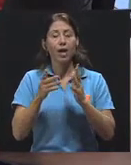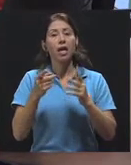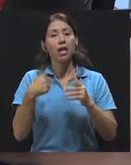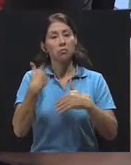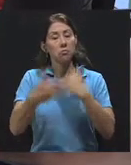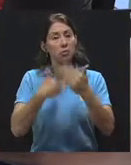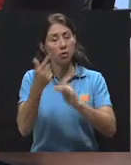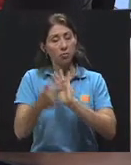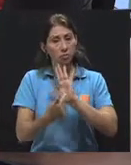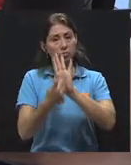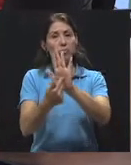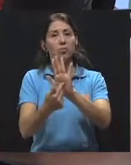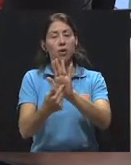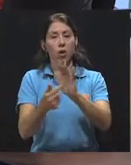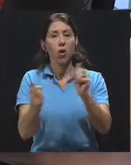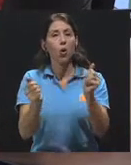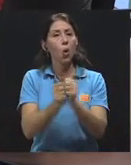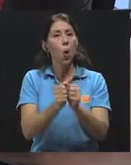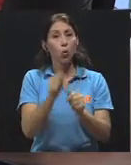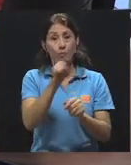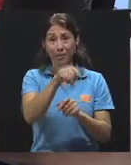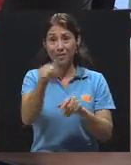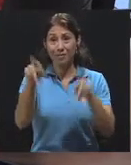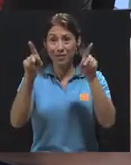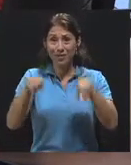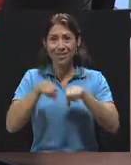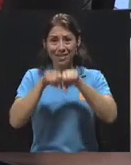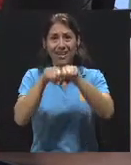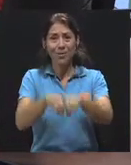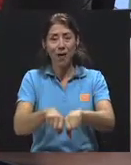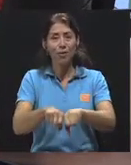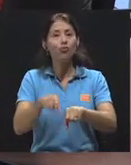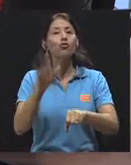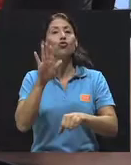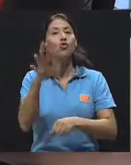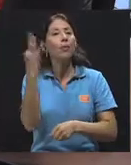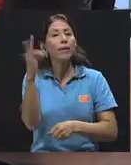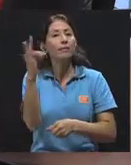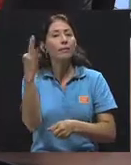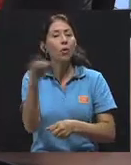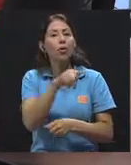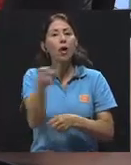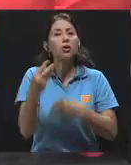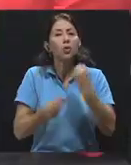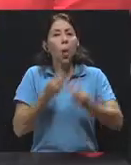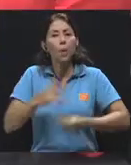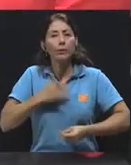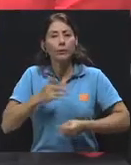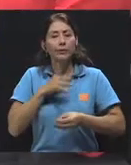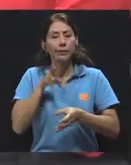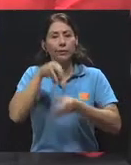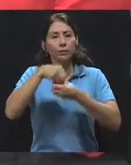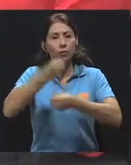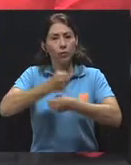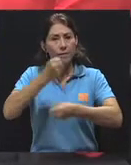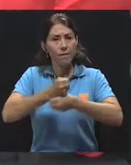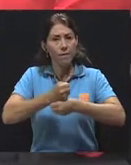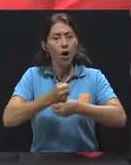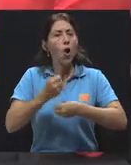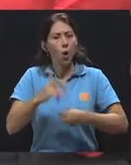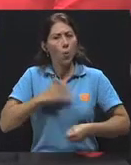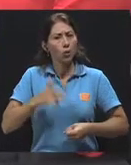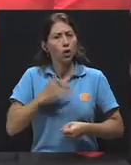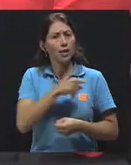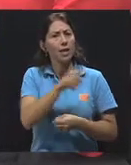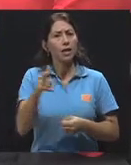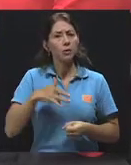lo vamos a sacar con los testimonios tanto de ellos insertos en el trabajo para ver, digamos, cómo se sienten y